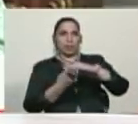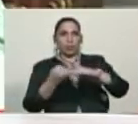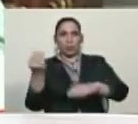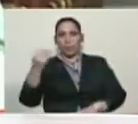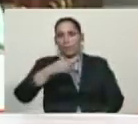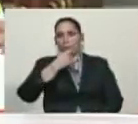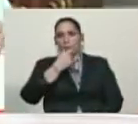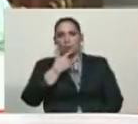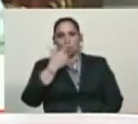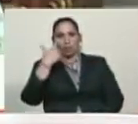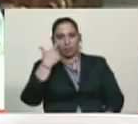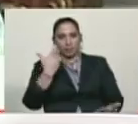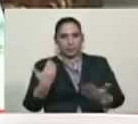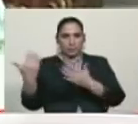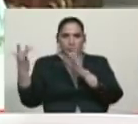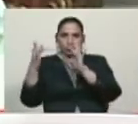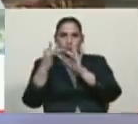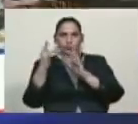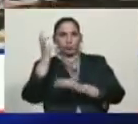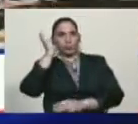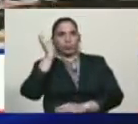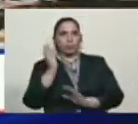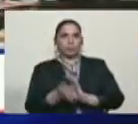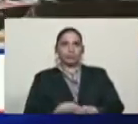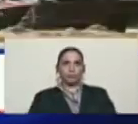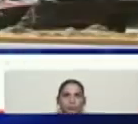adelante doctora magaly gutierrez